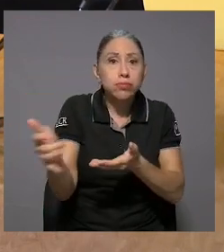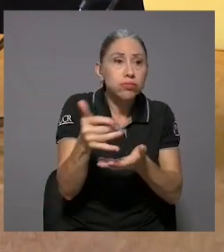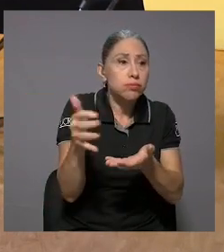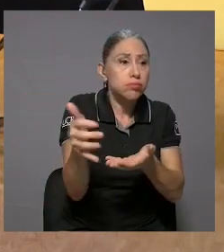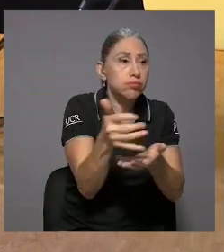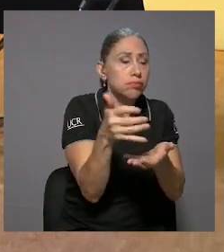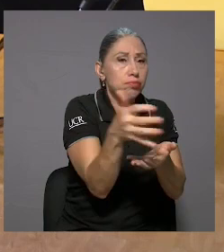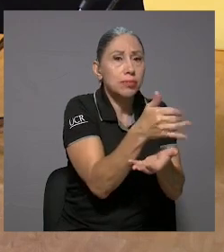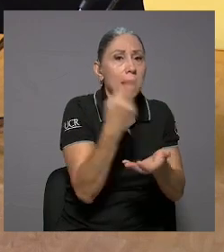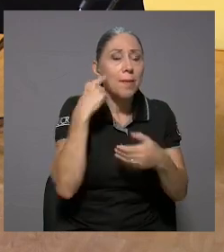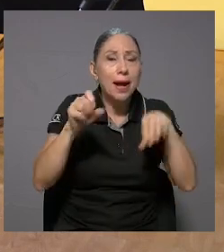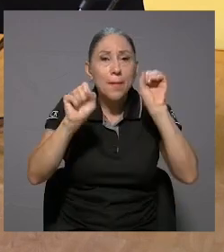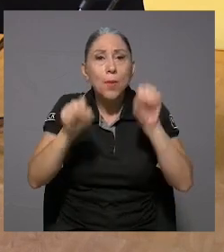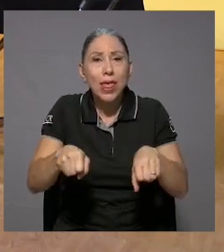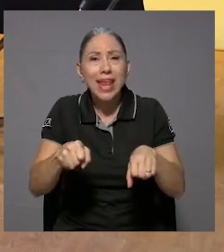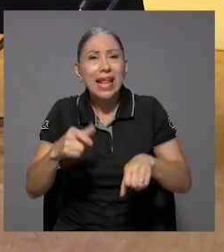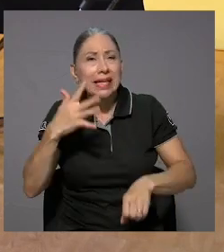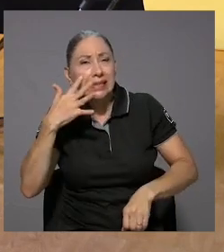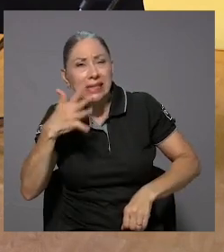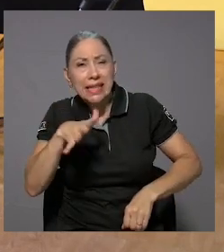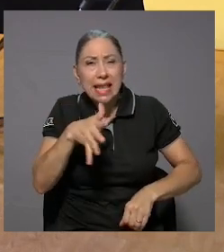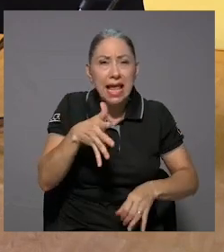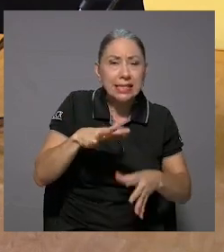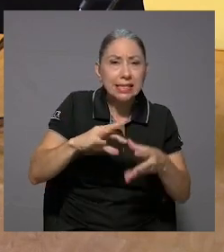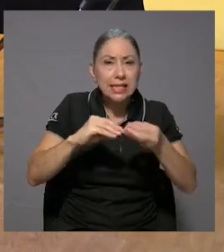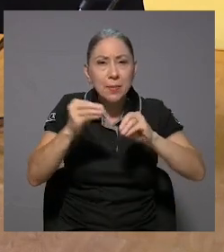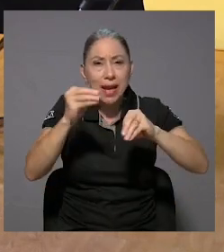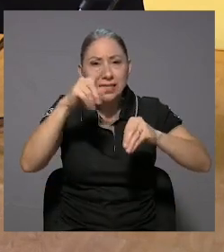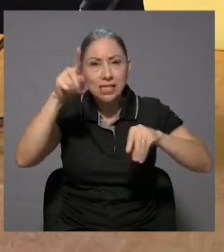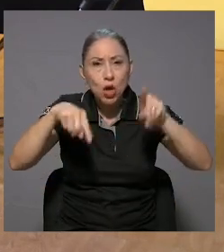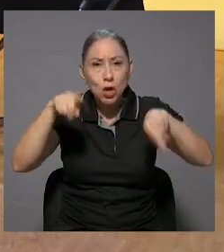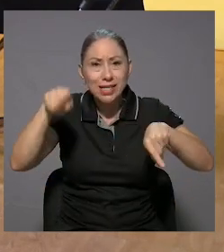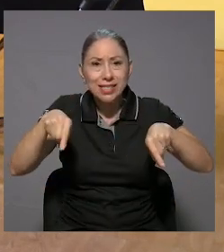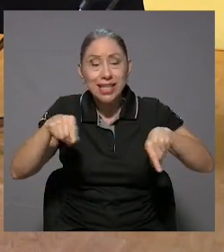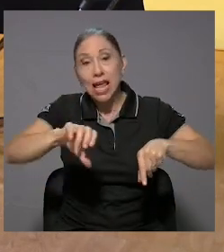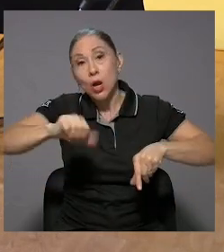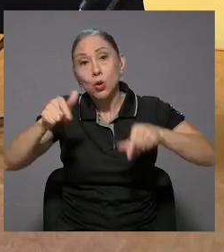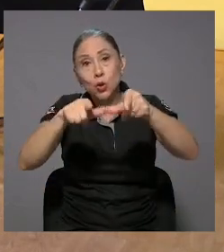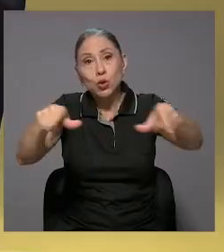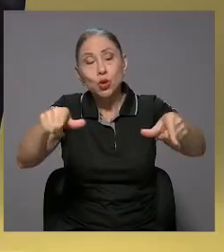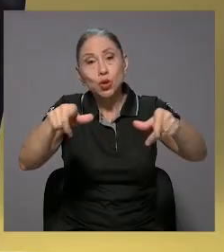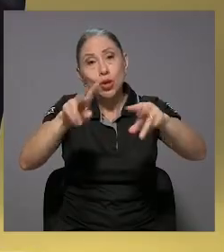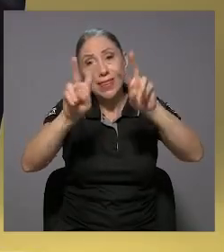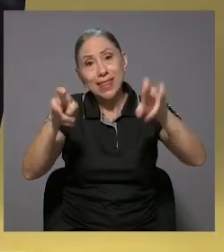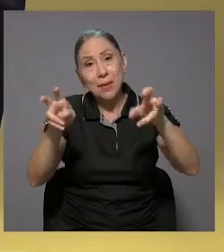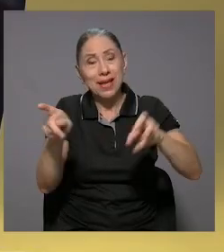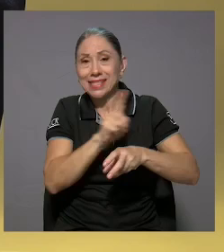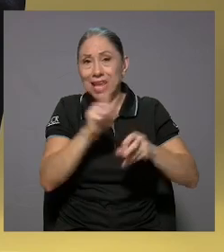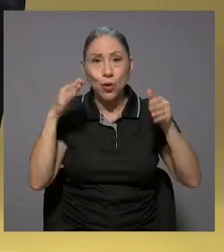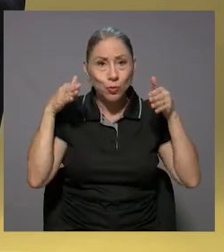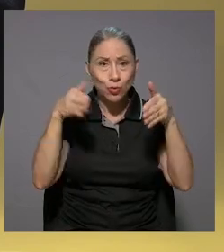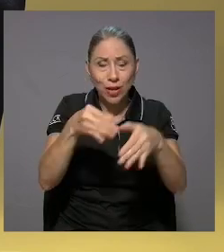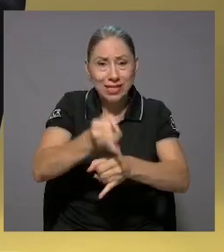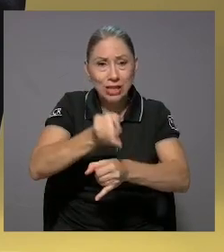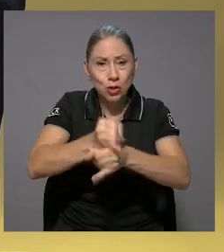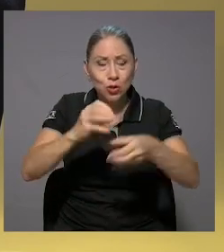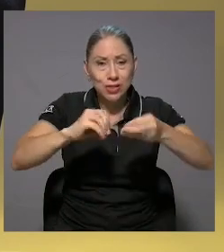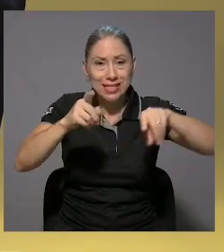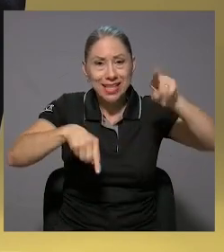llegar a tener estimaciones en dominios que no fueron planeados por los institutos de estadística. Entonces, ese es el objetivo principal,